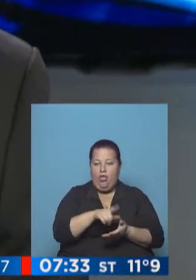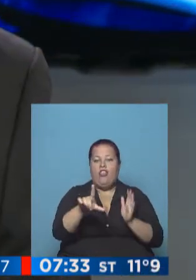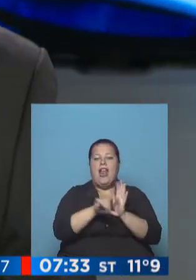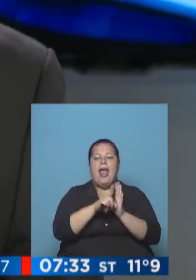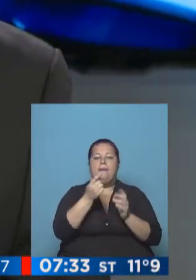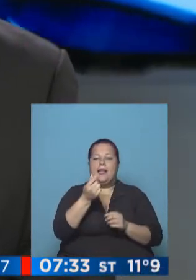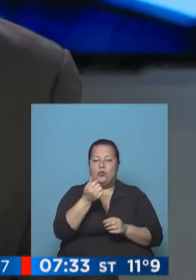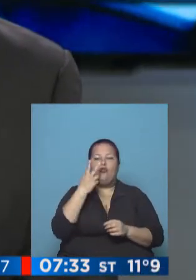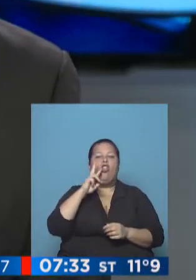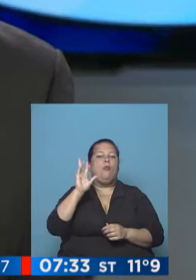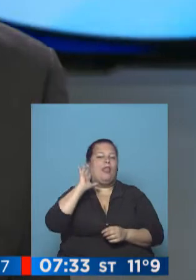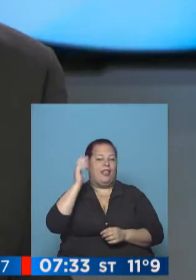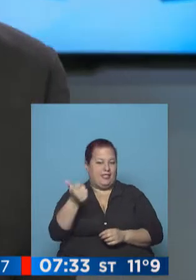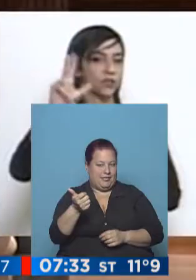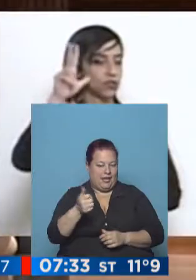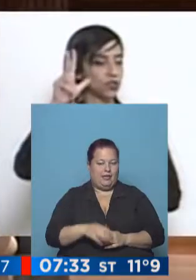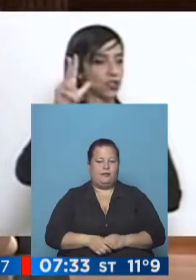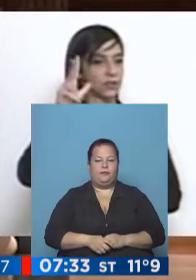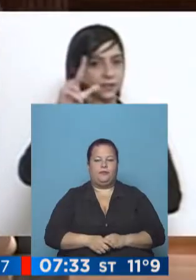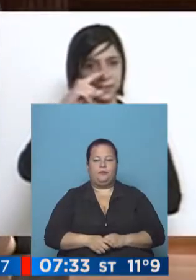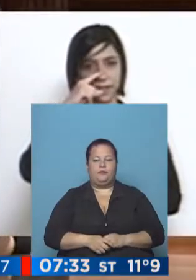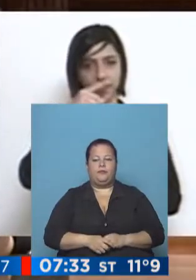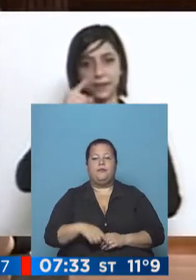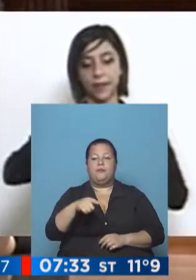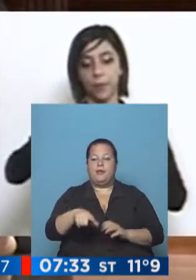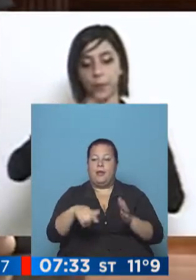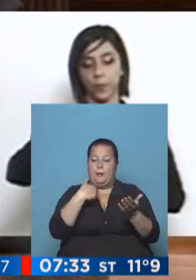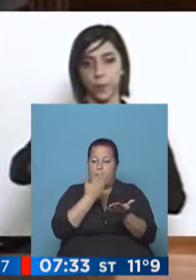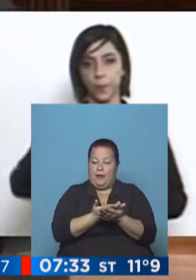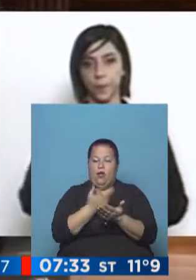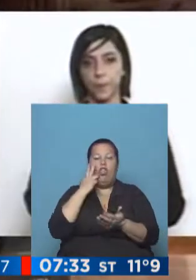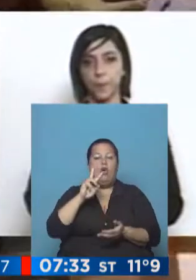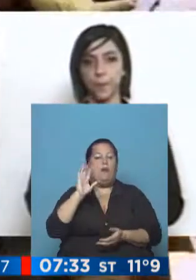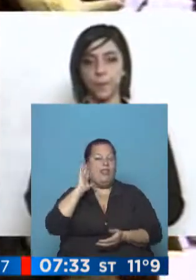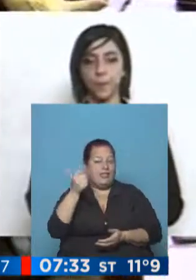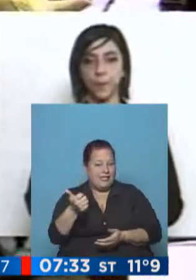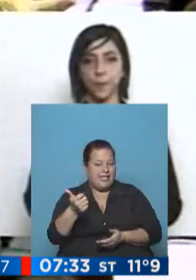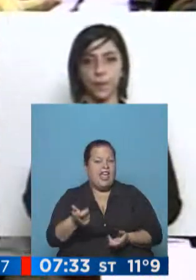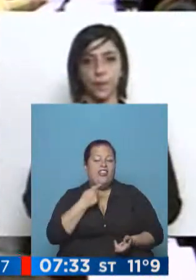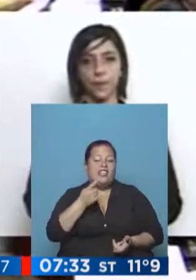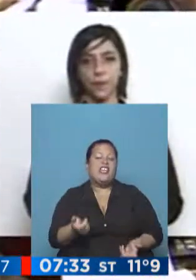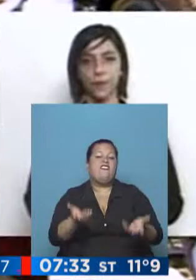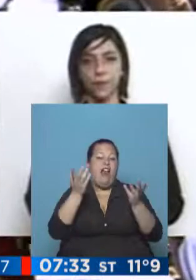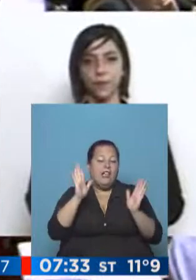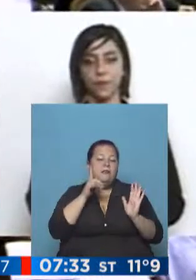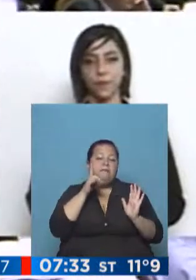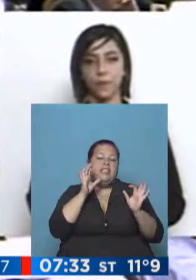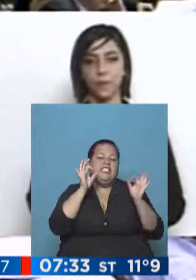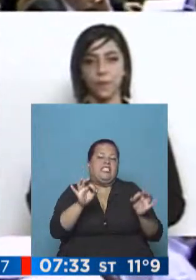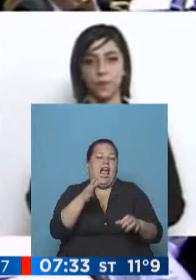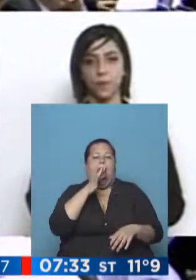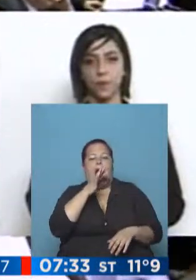de Presupuesto 2016. Establece este presupuesto para el 2016 una inflación que supuestamente estará alrededor